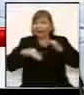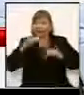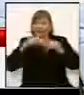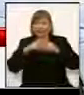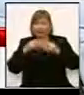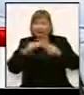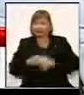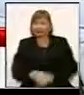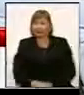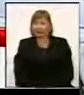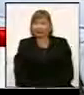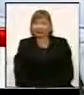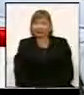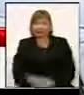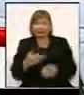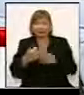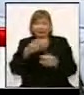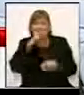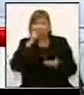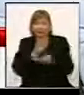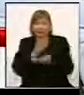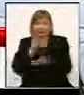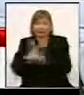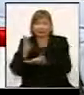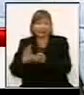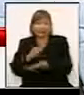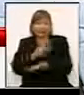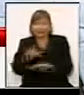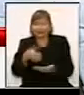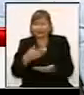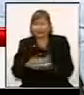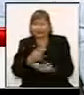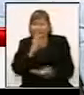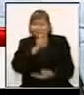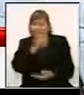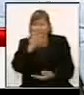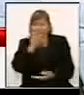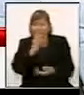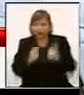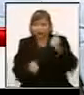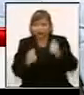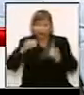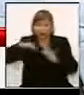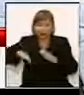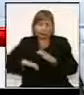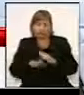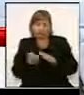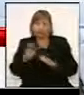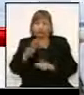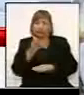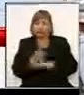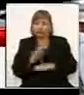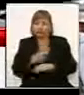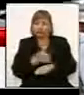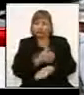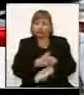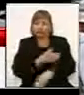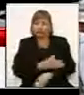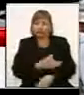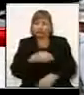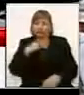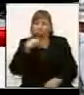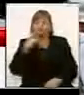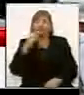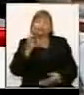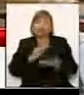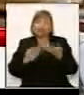hay parqueo de vehículos, hay de todo. Pero no hay pista, no hay desarrollo, no hay progreso. Discúlpeme si he levantado